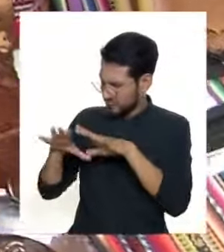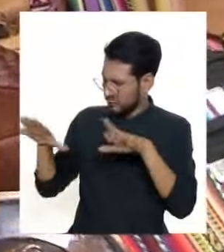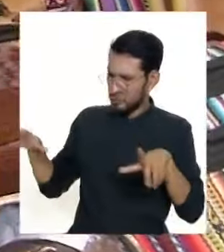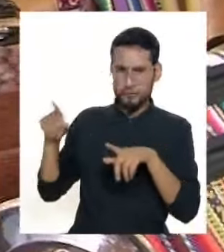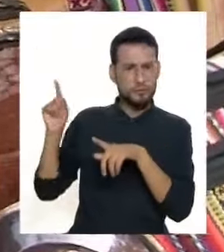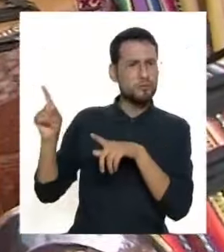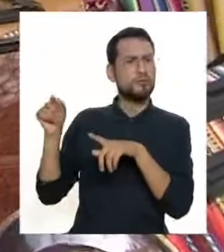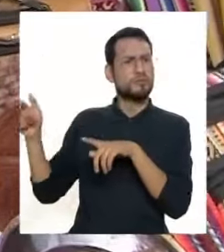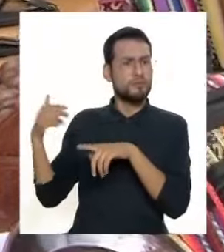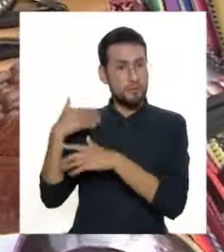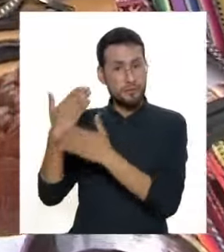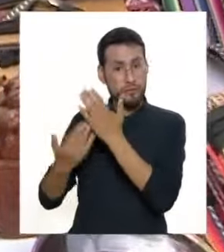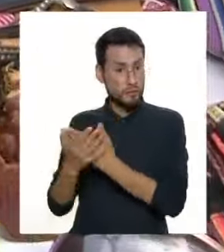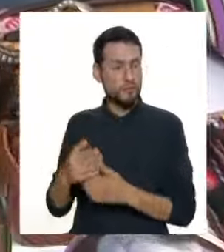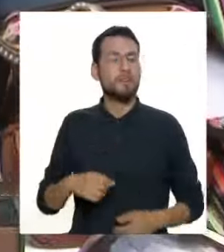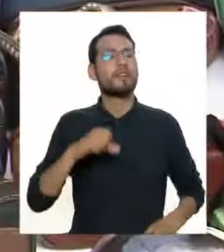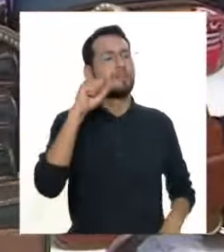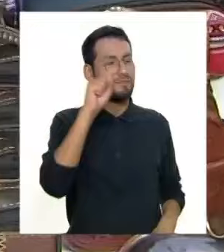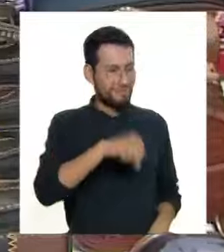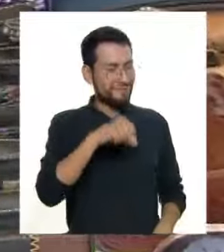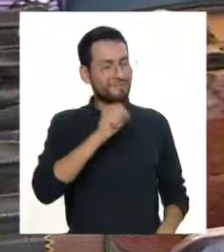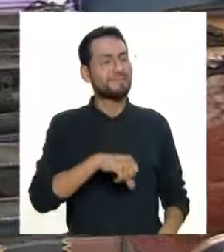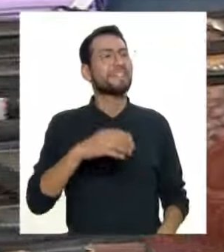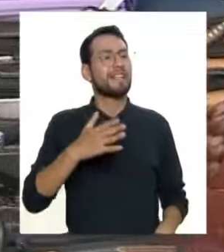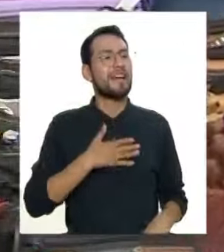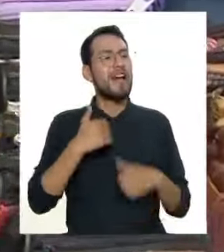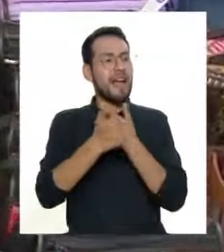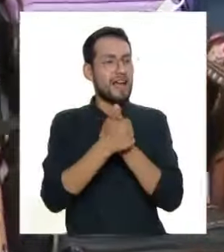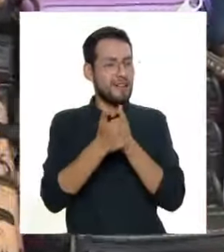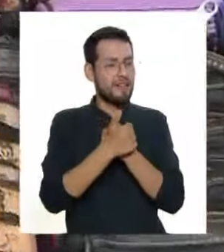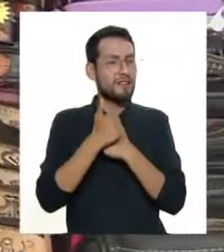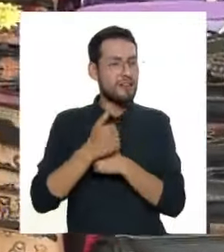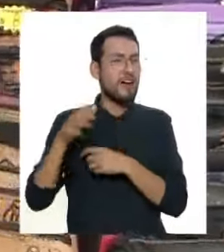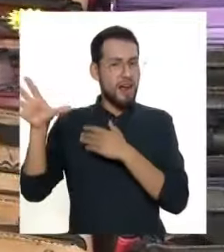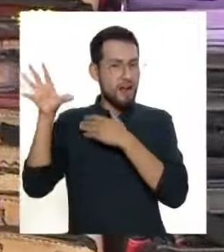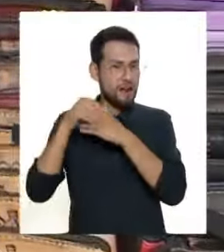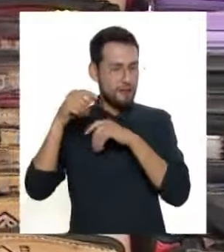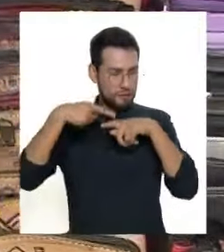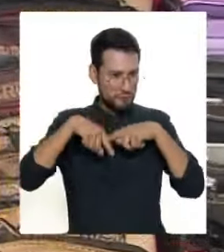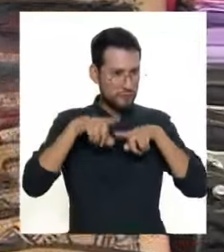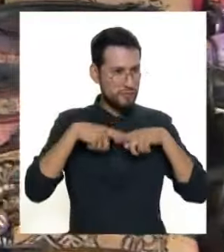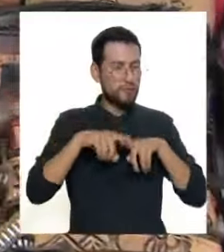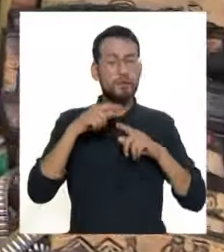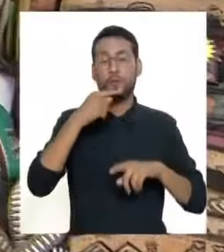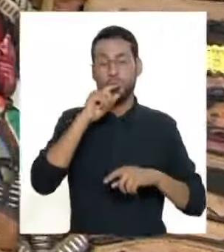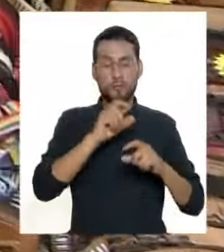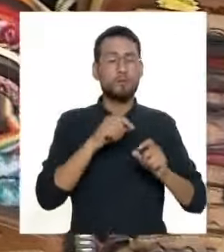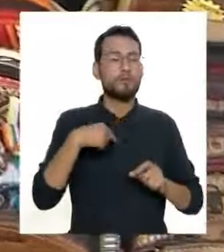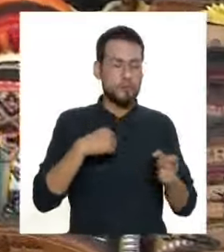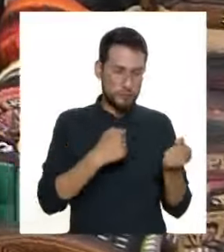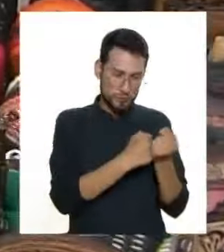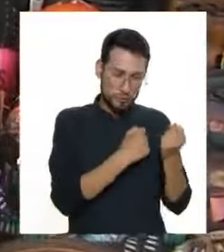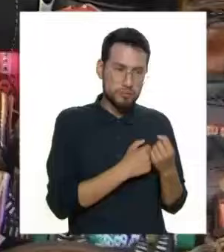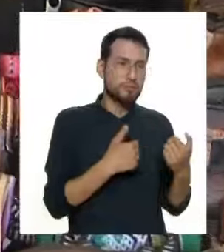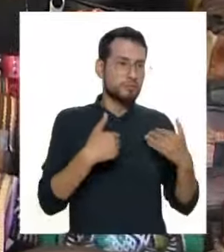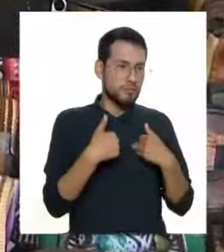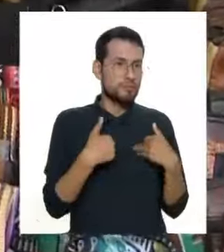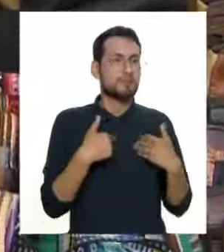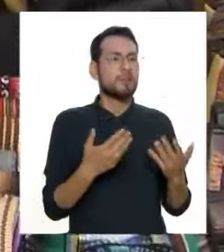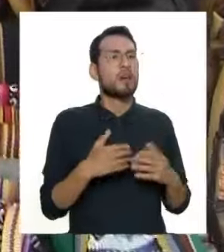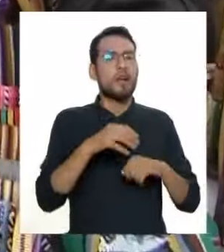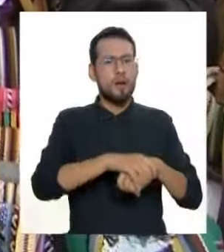¿lo realizas con tus manos? Por supuesto. Son bordados ayacuchanos. Tengo señoras que yo también les apoyo. Tengo